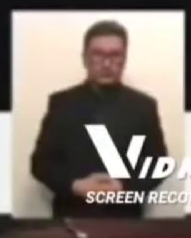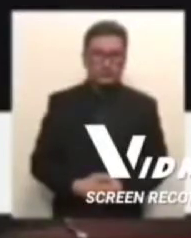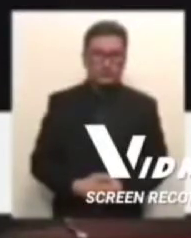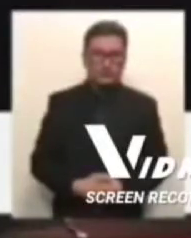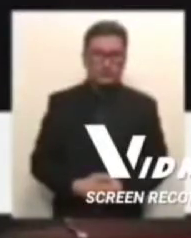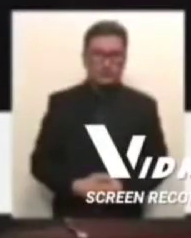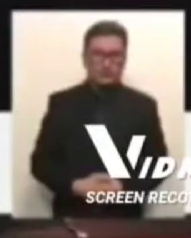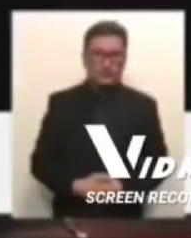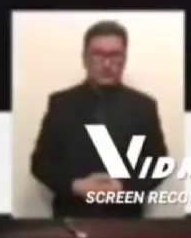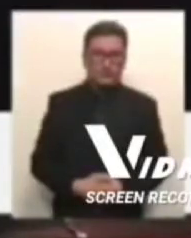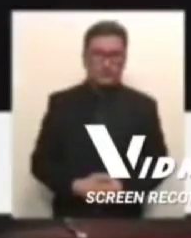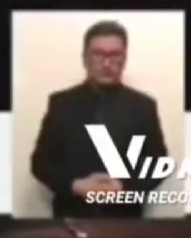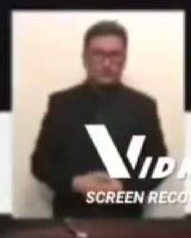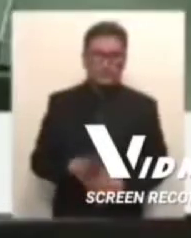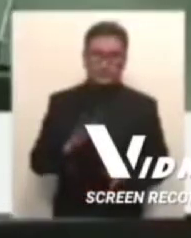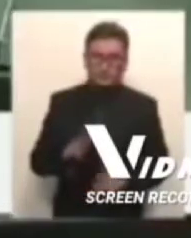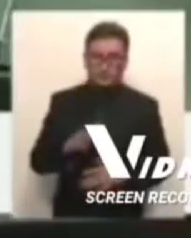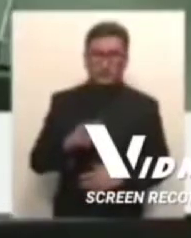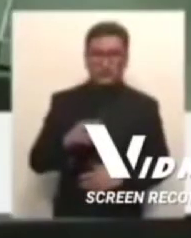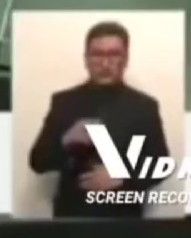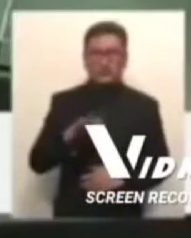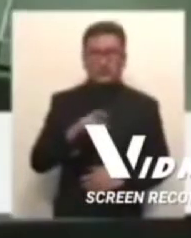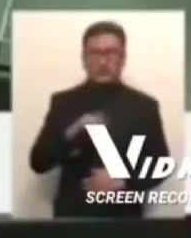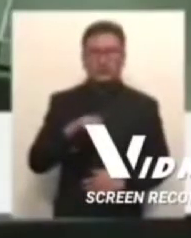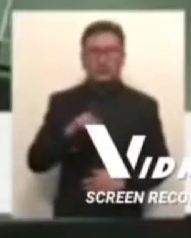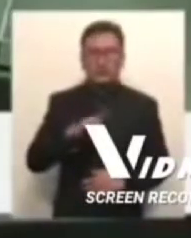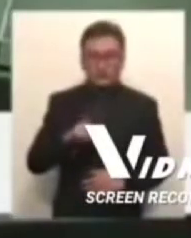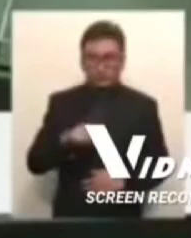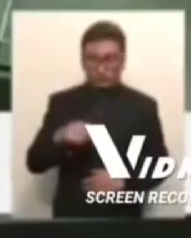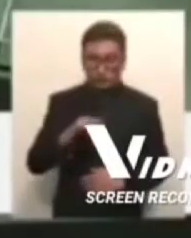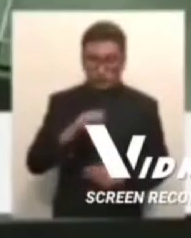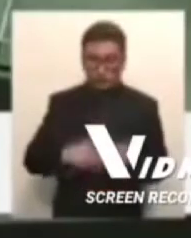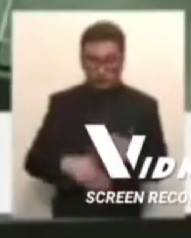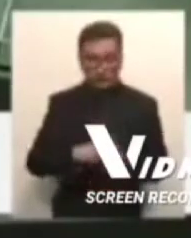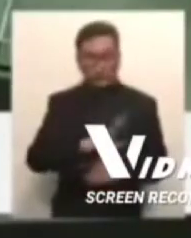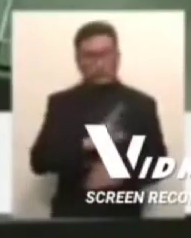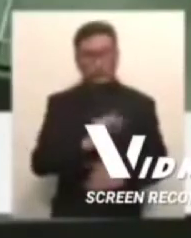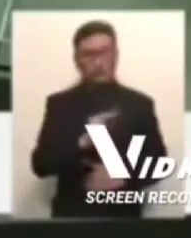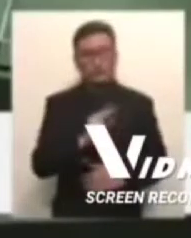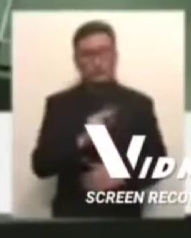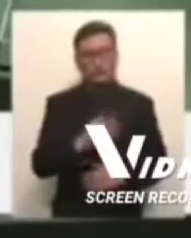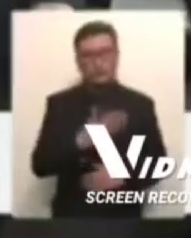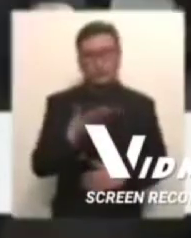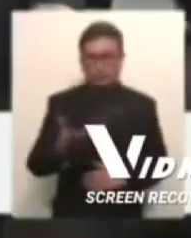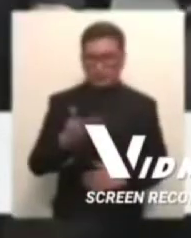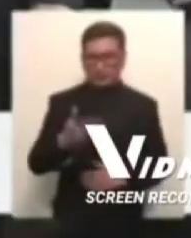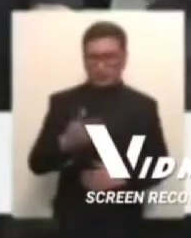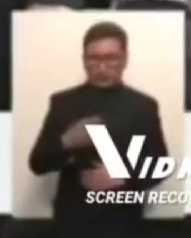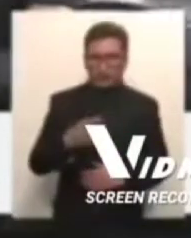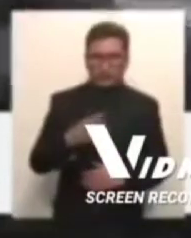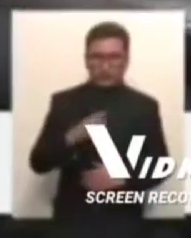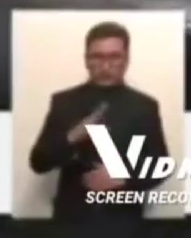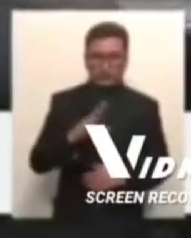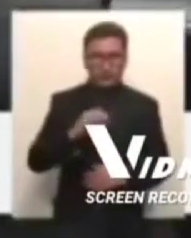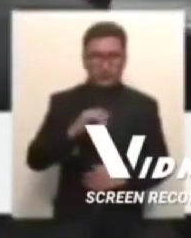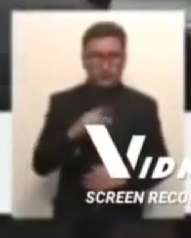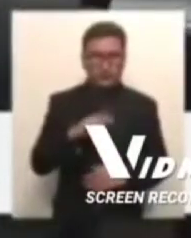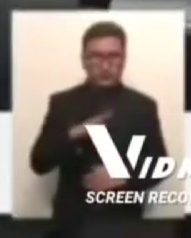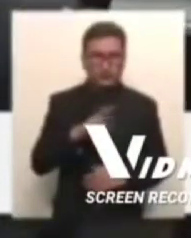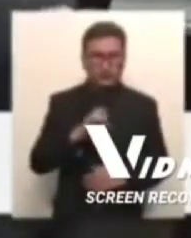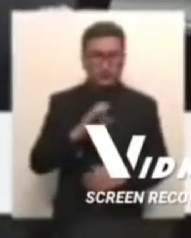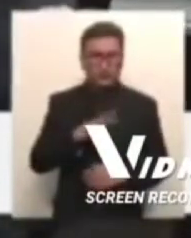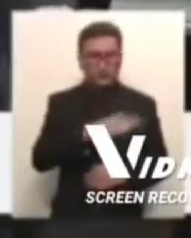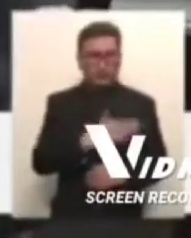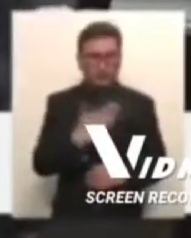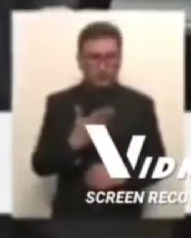Déjame chance, Montalvo. Ya concluyó, diputado Fernández Noroña. Diputada Montalvo, me das oportunidad, Montalvo. A